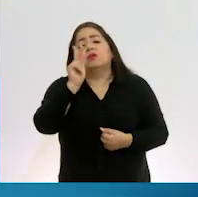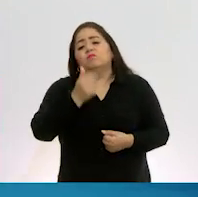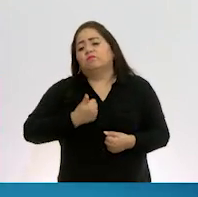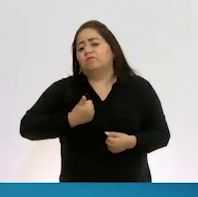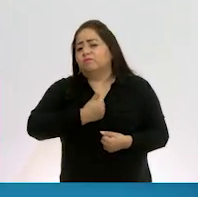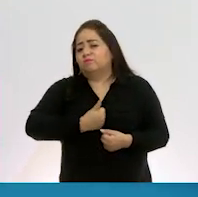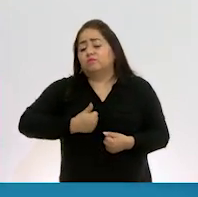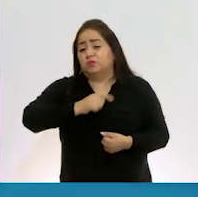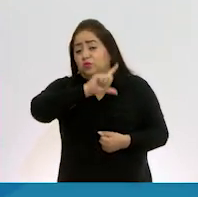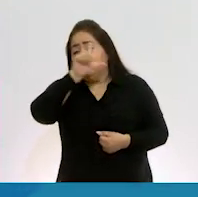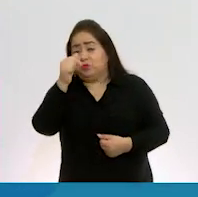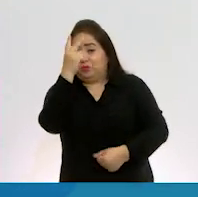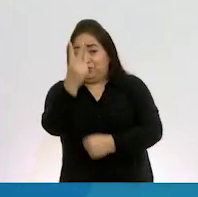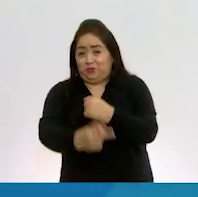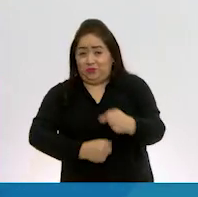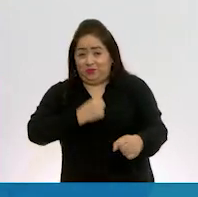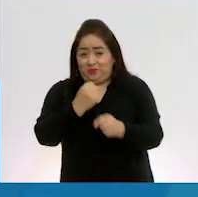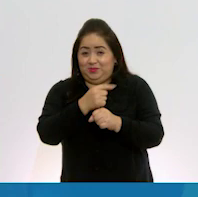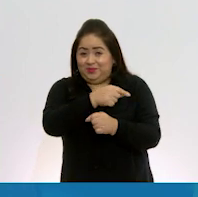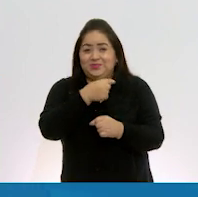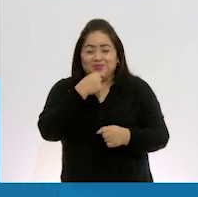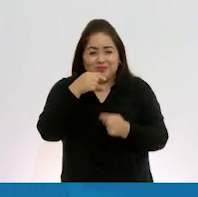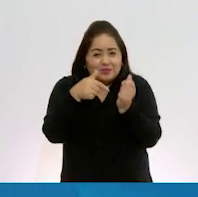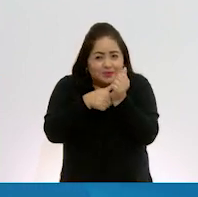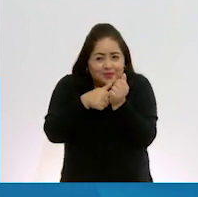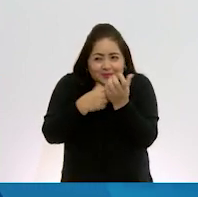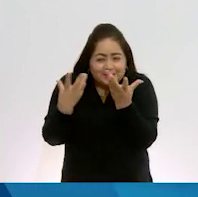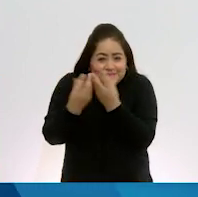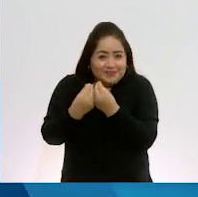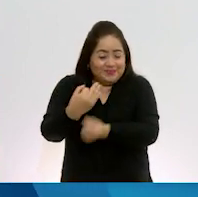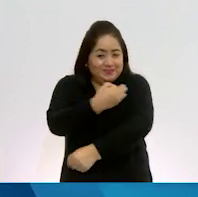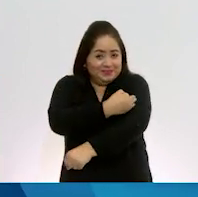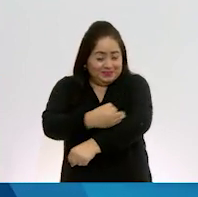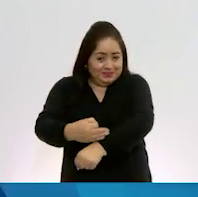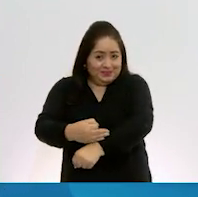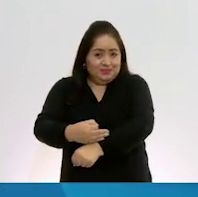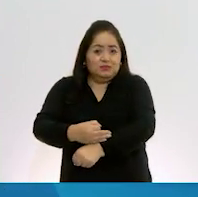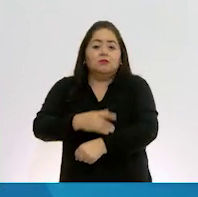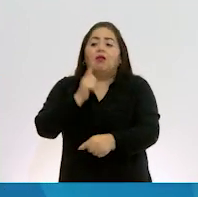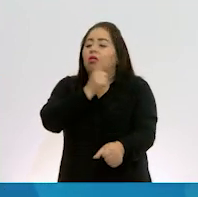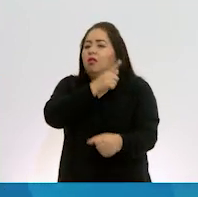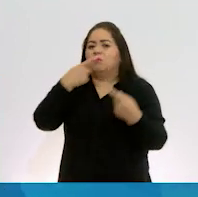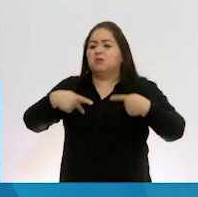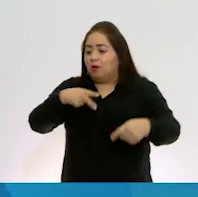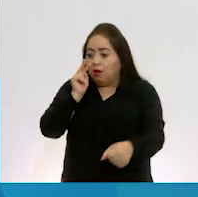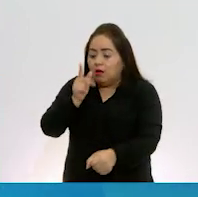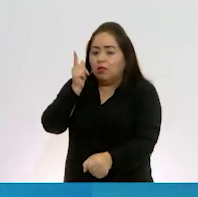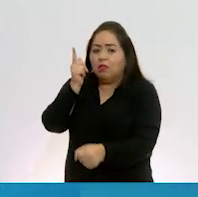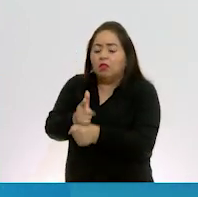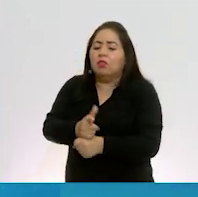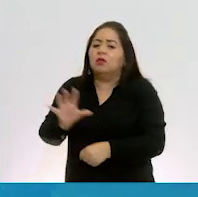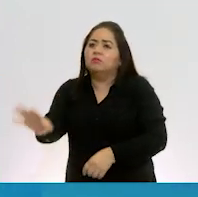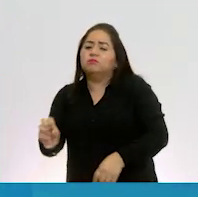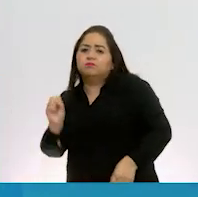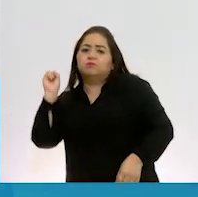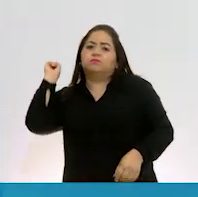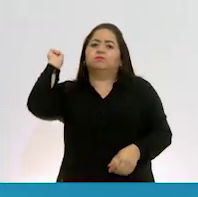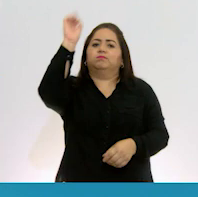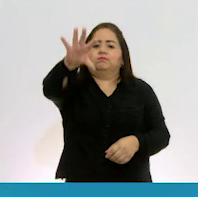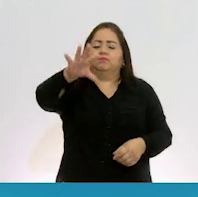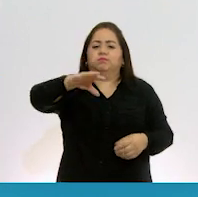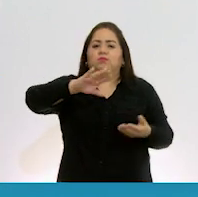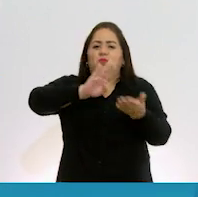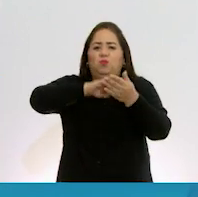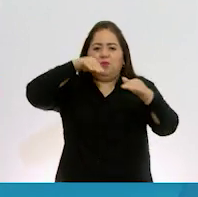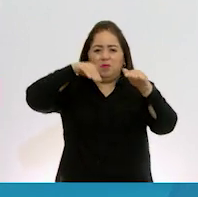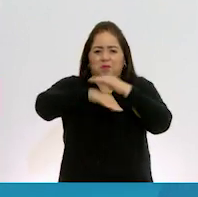Lamentablemente, después de 2 años de estar escondida junto con su familia, fueron descubiertos y mandados a los campos de